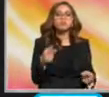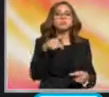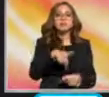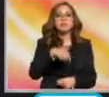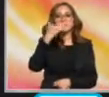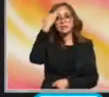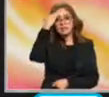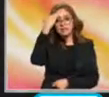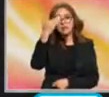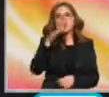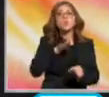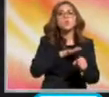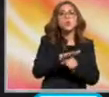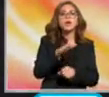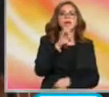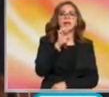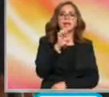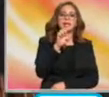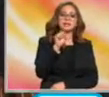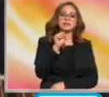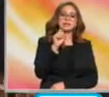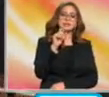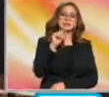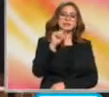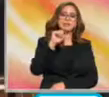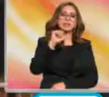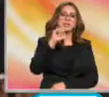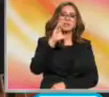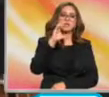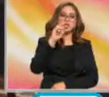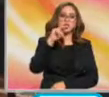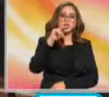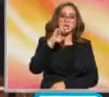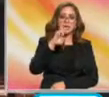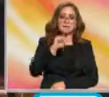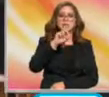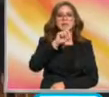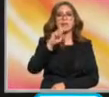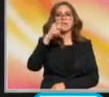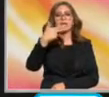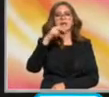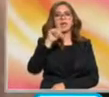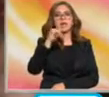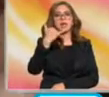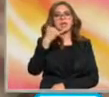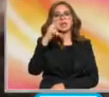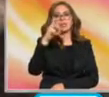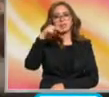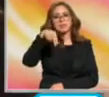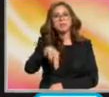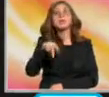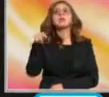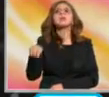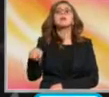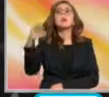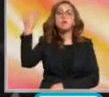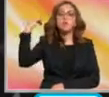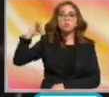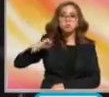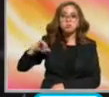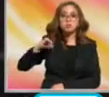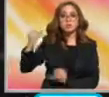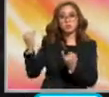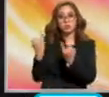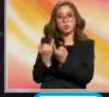época las estaciones de Haydn. Las estaciones de Haydn ya no es una obra barroca, es una obra del clasicismo y, bueno, digamos, si las estaciones de